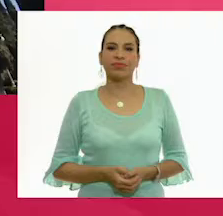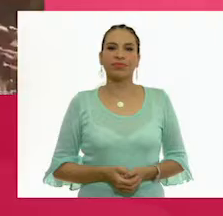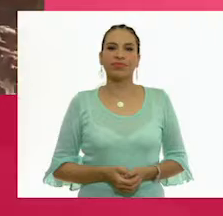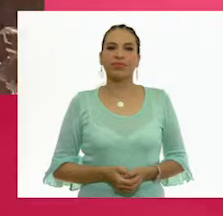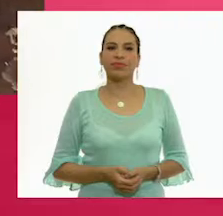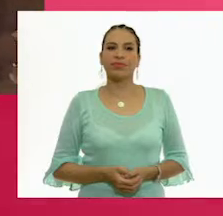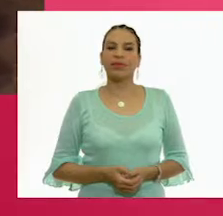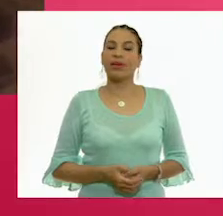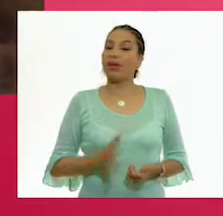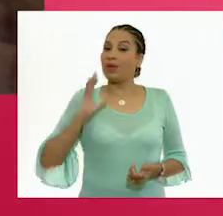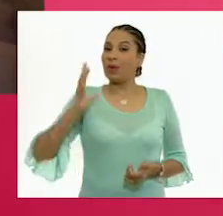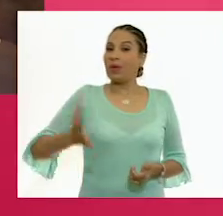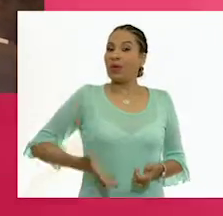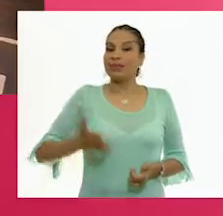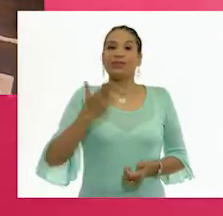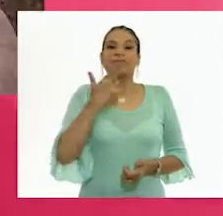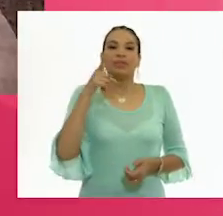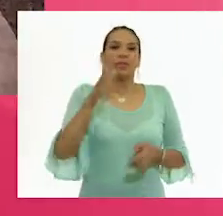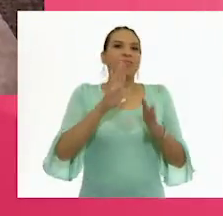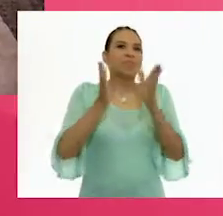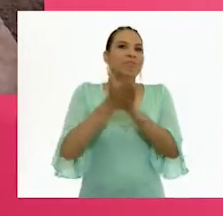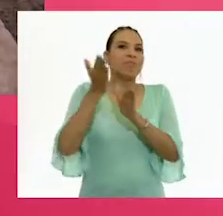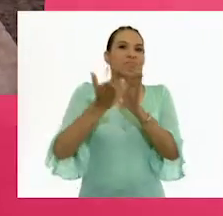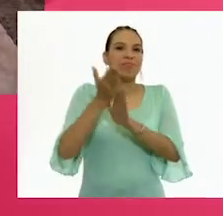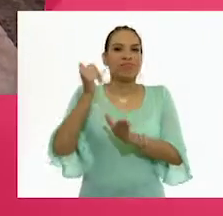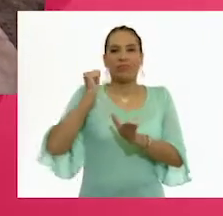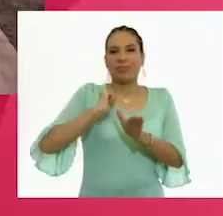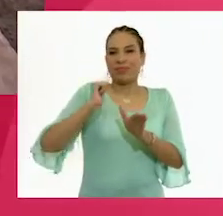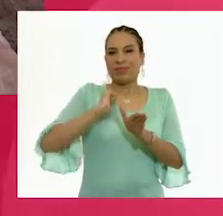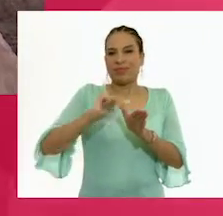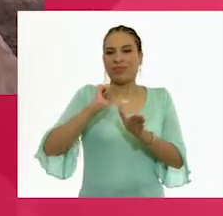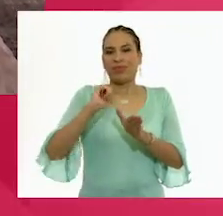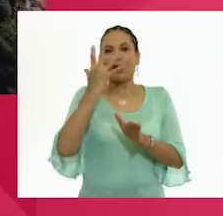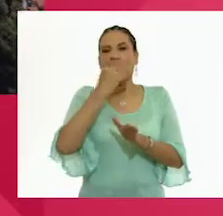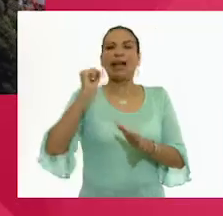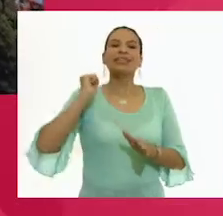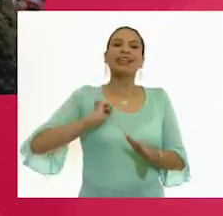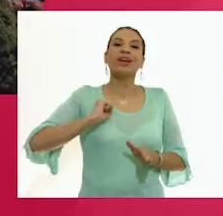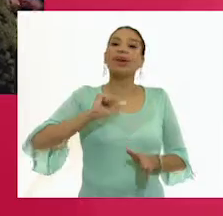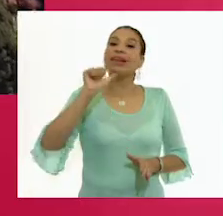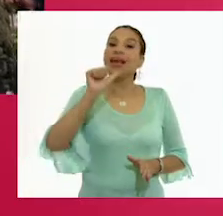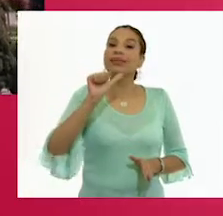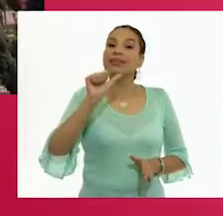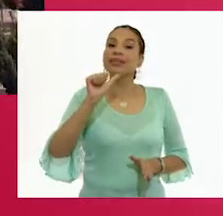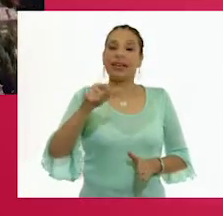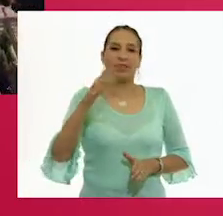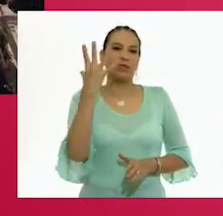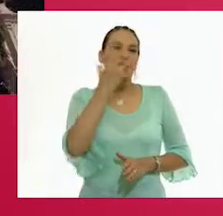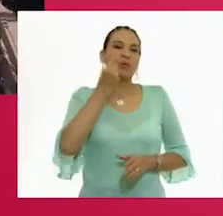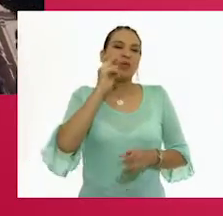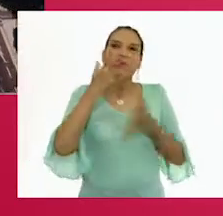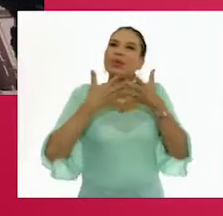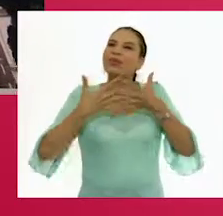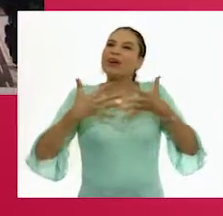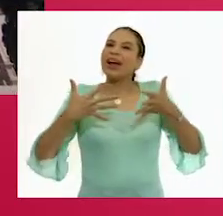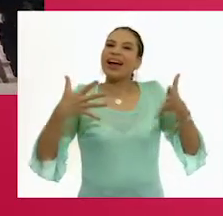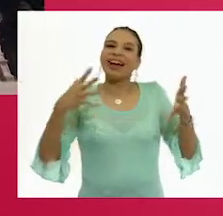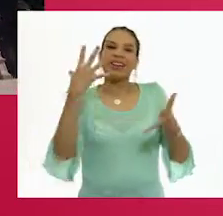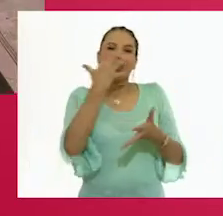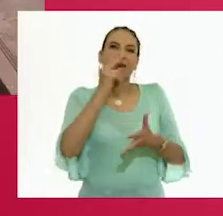Tenemos el orgullo de contar con esta joya arquitectónica, que es una de las más codiciadas del siglo XVI. Su magnificencia y monumentalidad nos